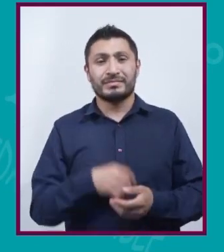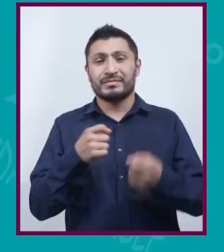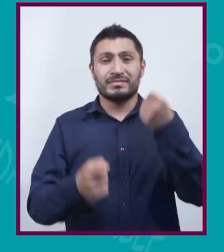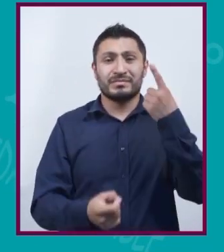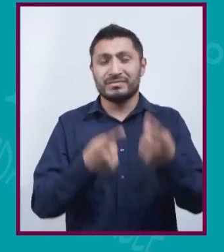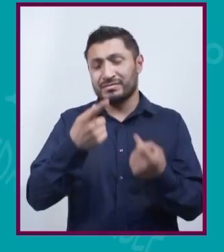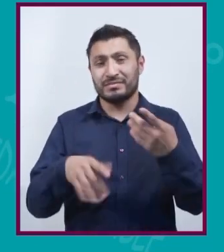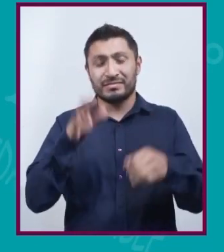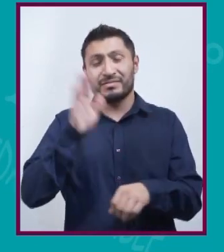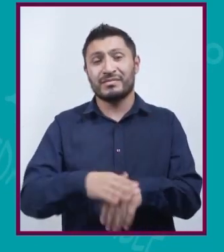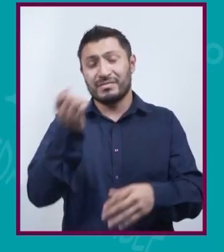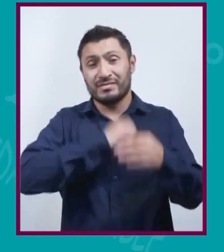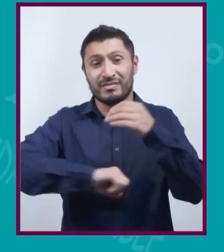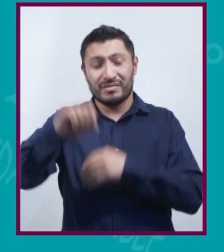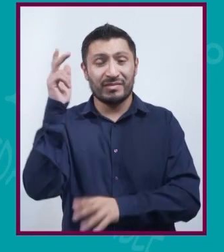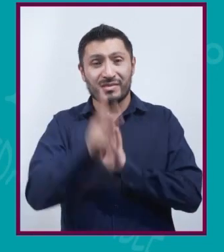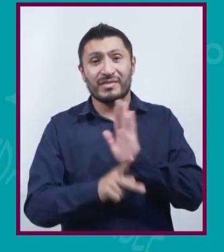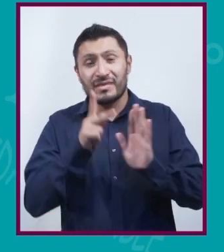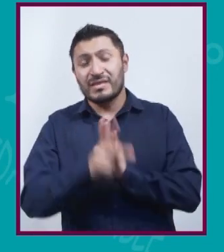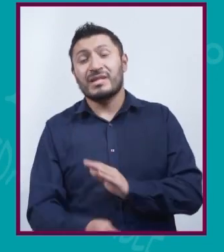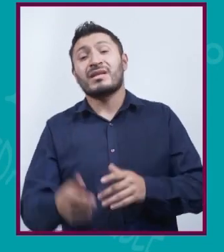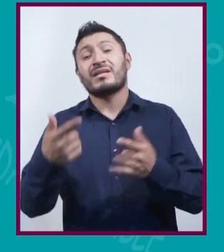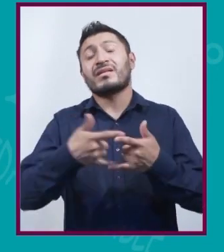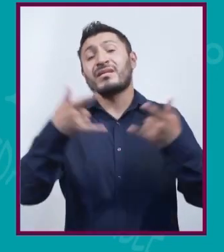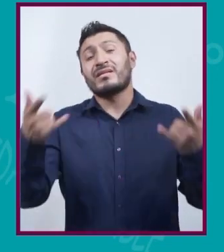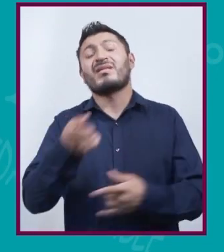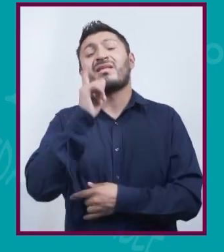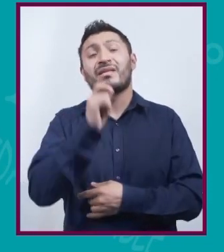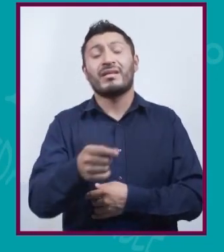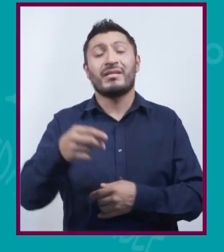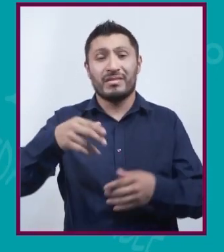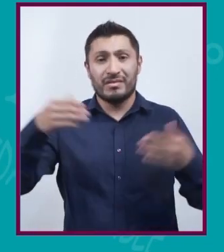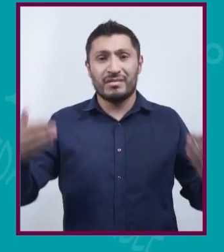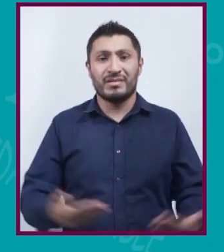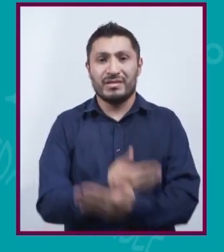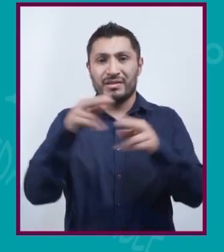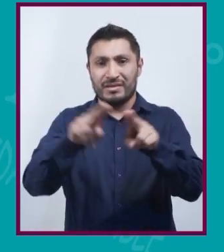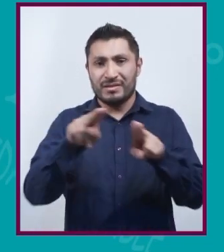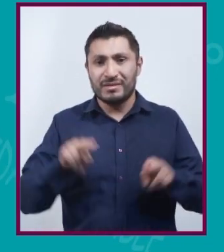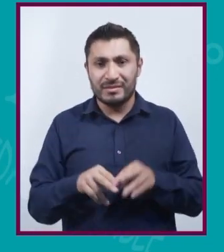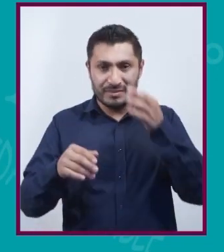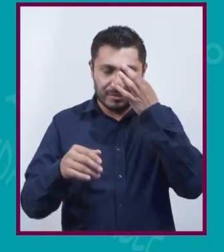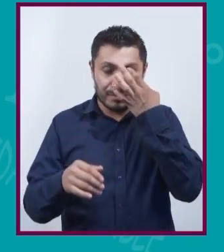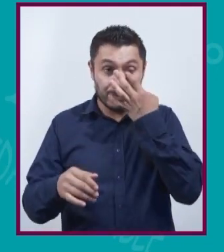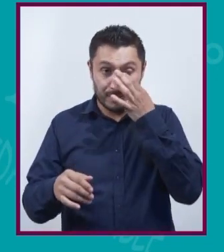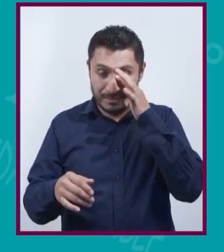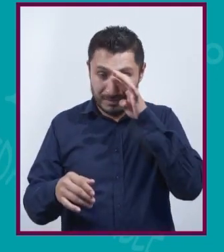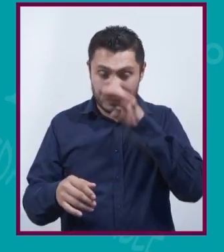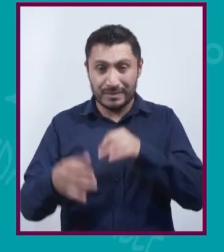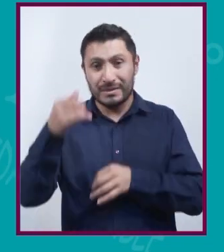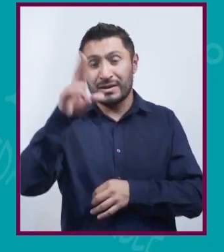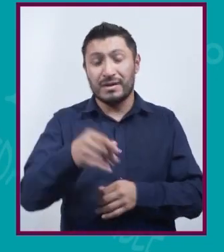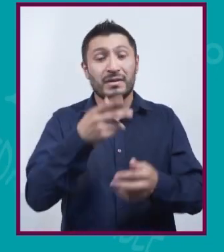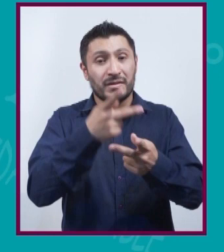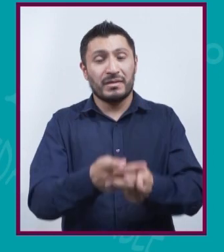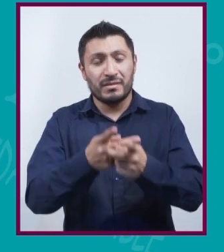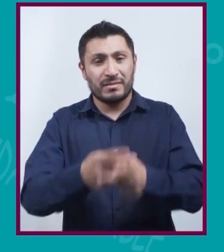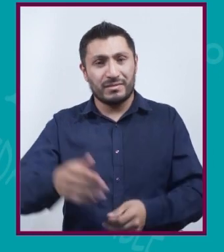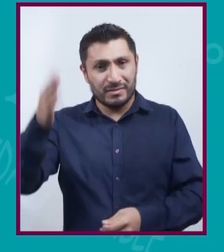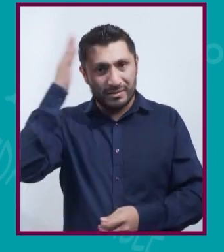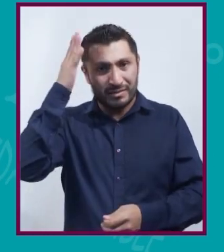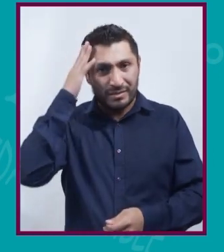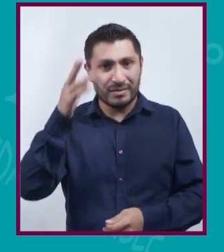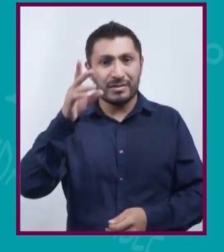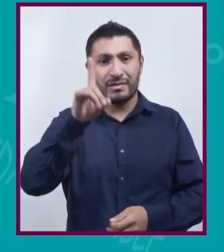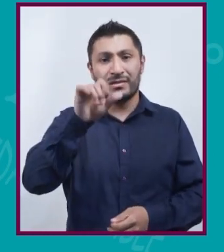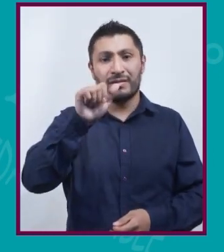famosas películas del género histórico son El nacimiento de una nación e Intolerancia, dirigidas por el estadounidense David Wark